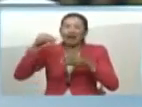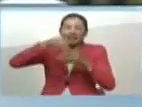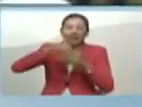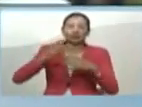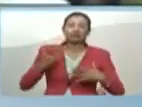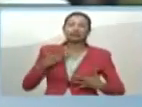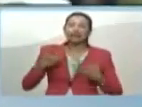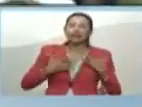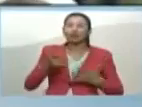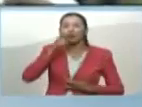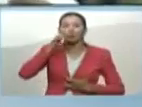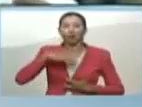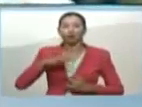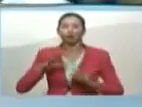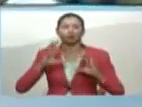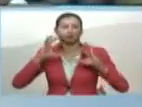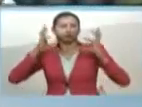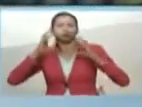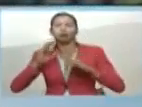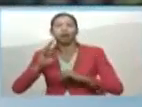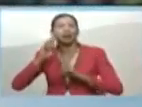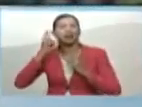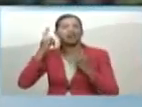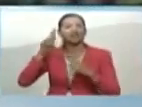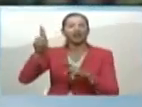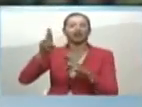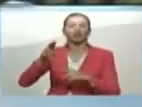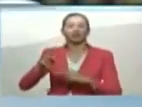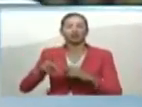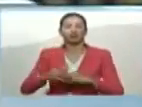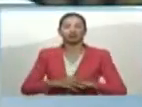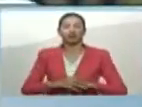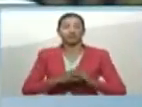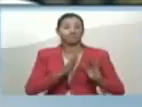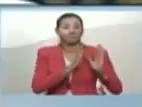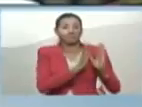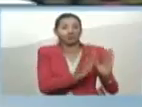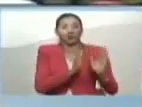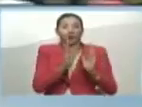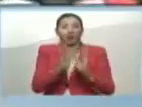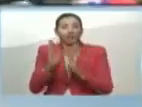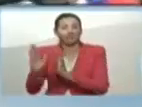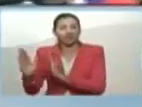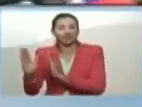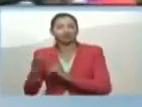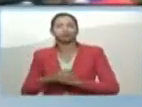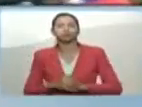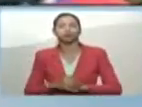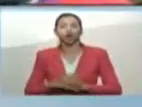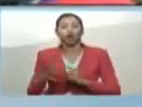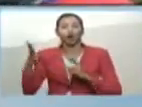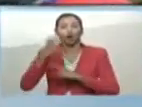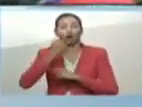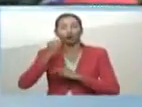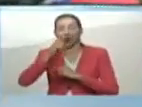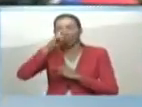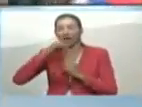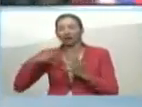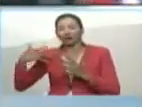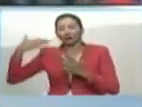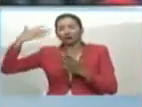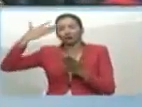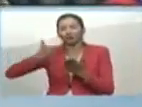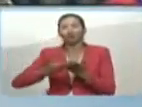pueblo, surge como una constitución programática. Por eso todos los logros de estos años son parte